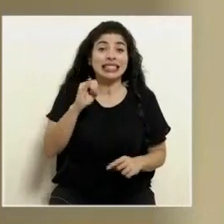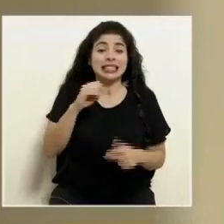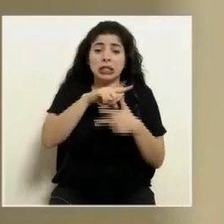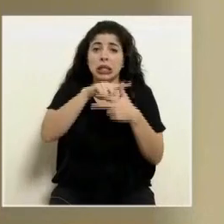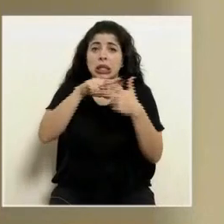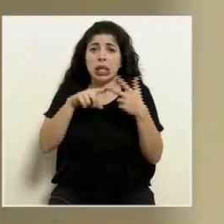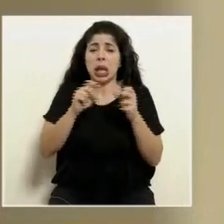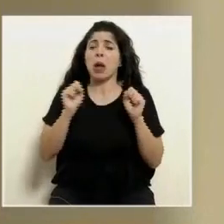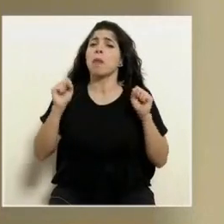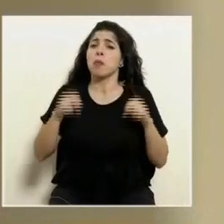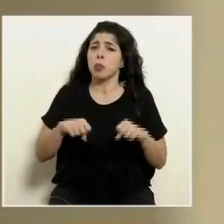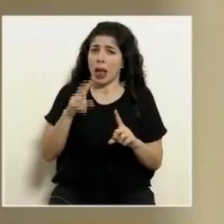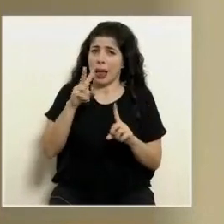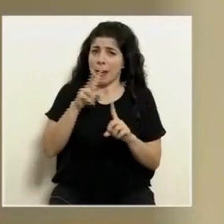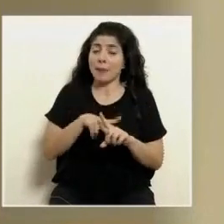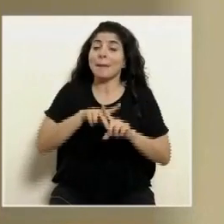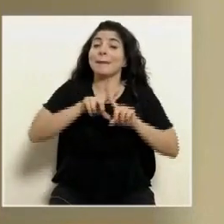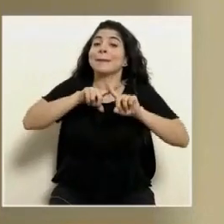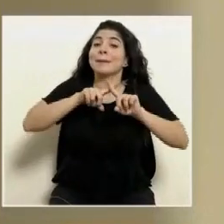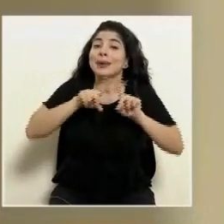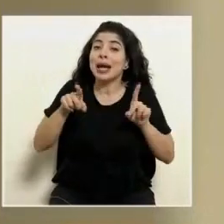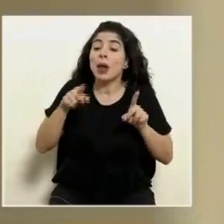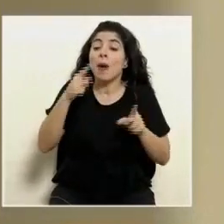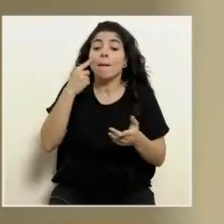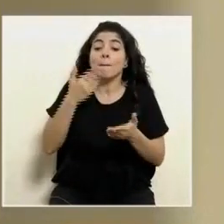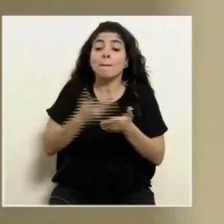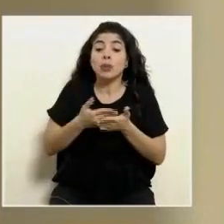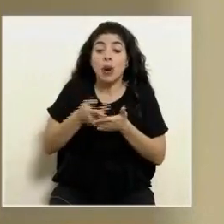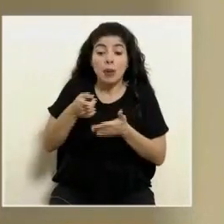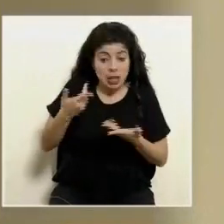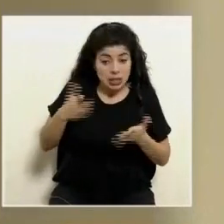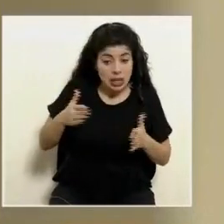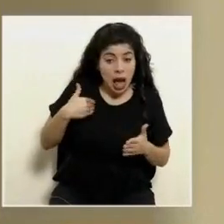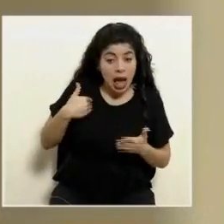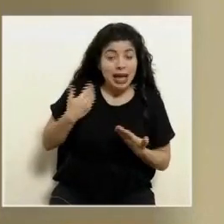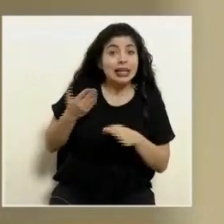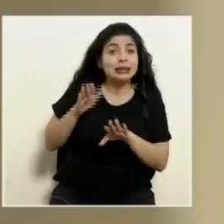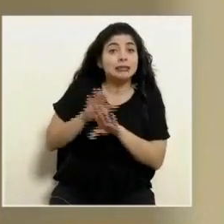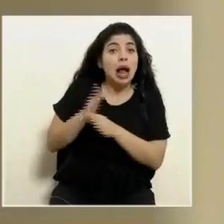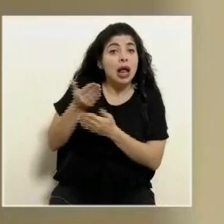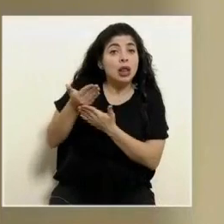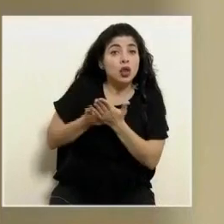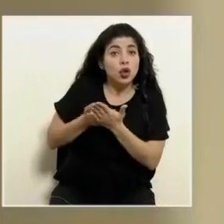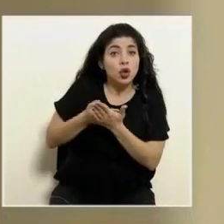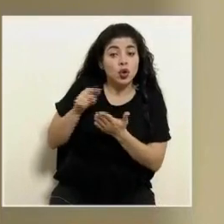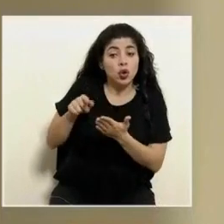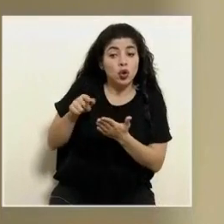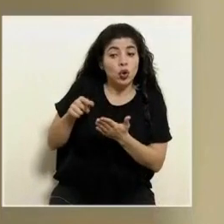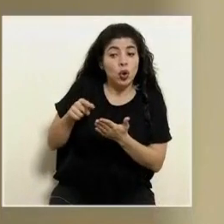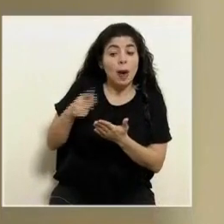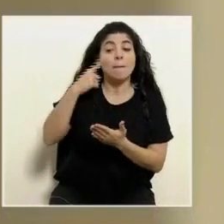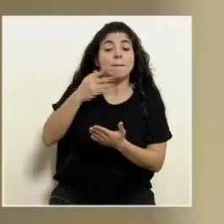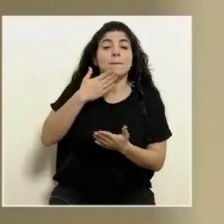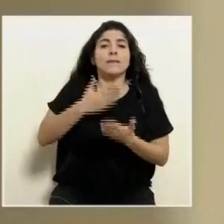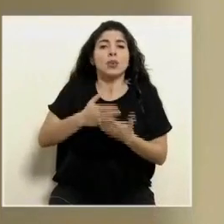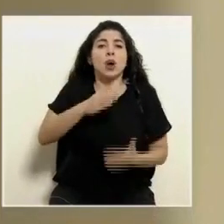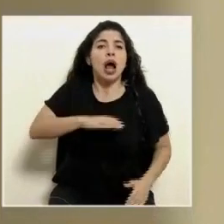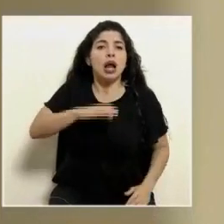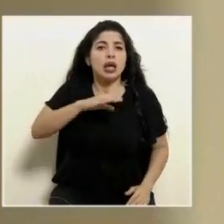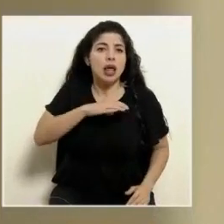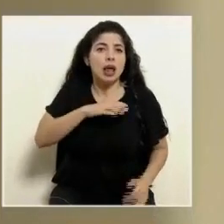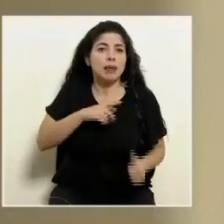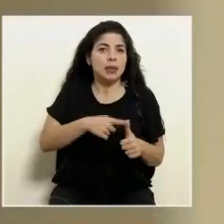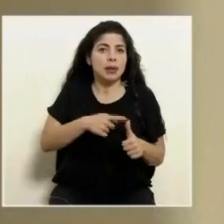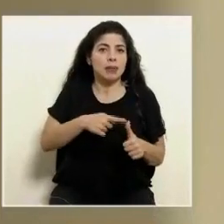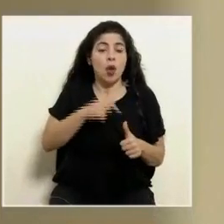tres se puede aplicar siempre y cuando sea una prueba que ya tiene un respaldo de que verdaderamente lo que se va a usar es una prueba de calidad, que no va más